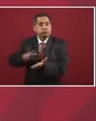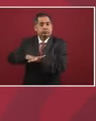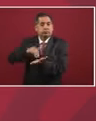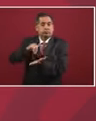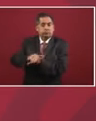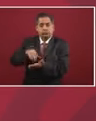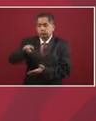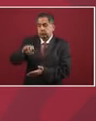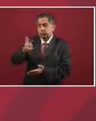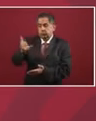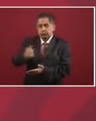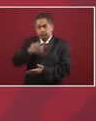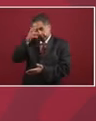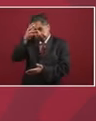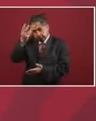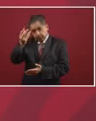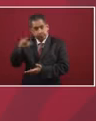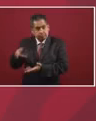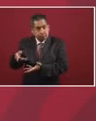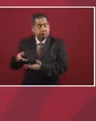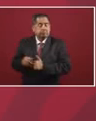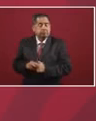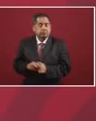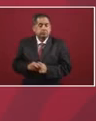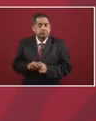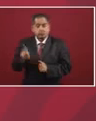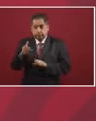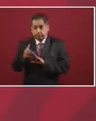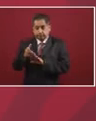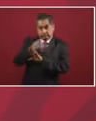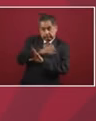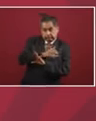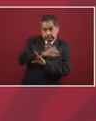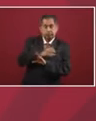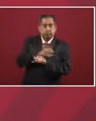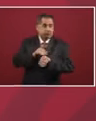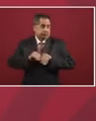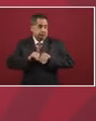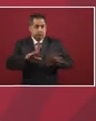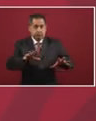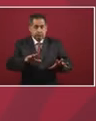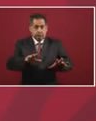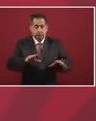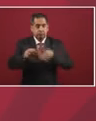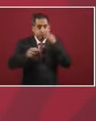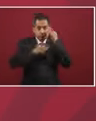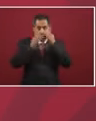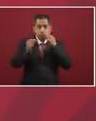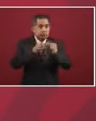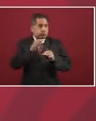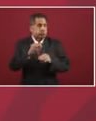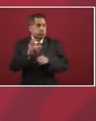antes de lanzar la convocatoria, la licitación para